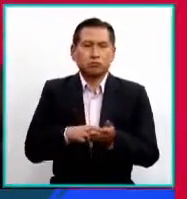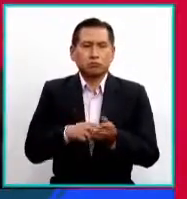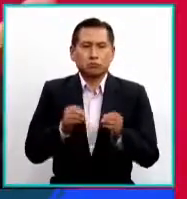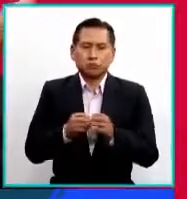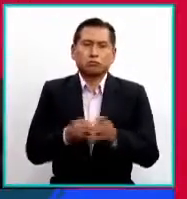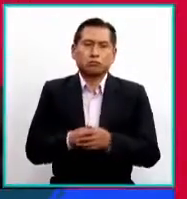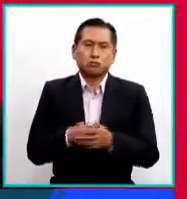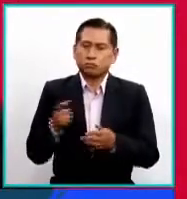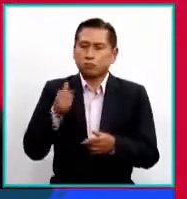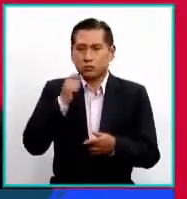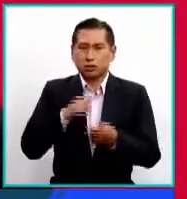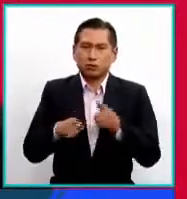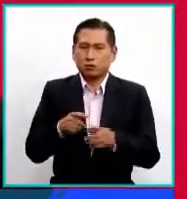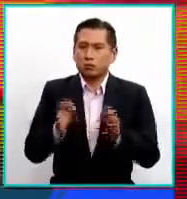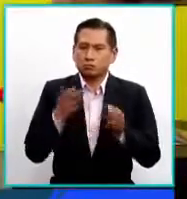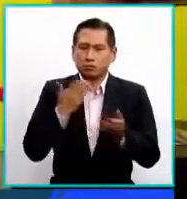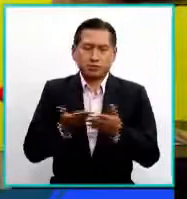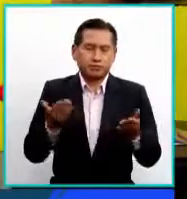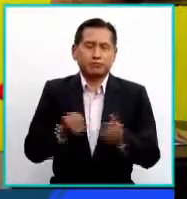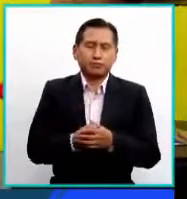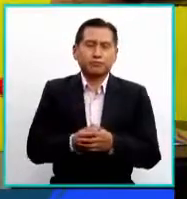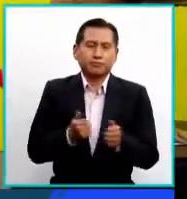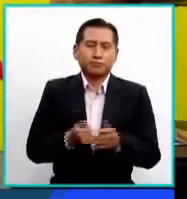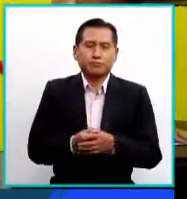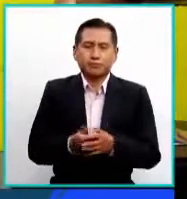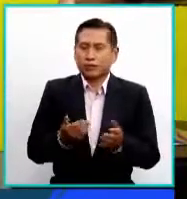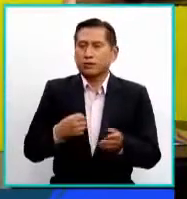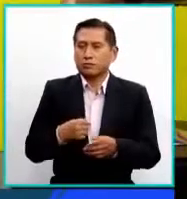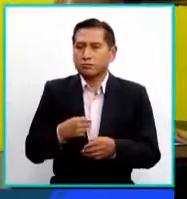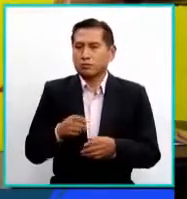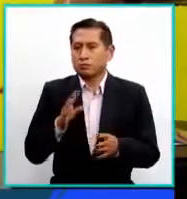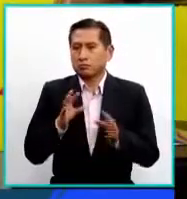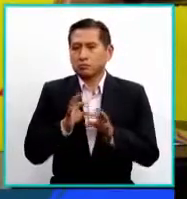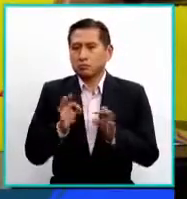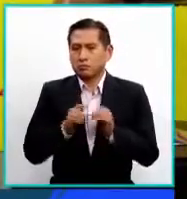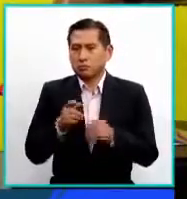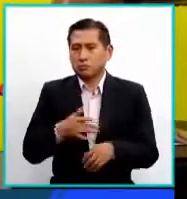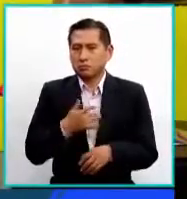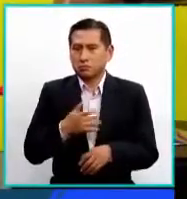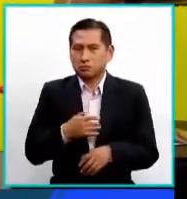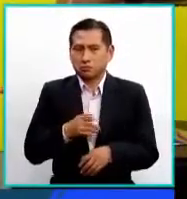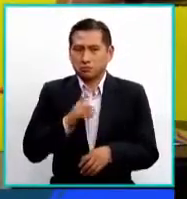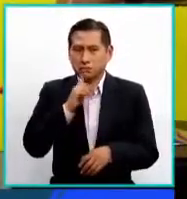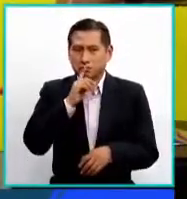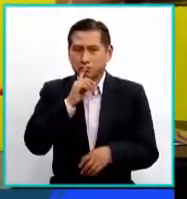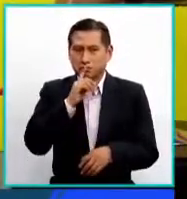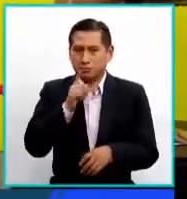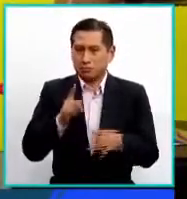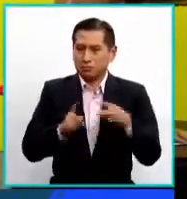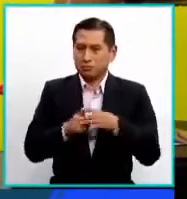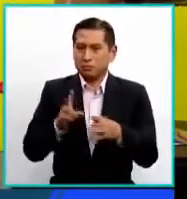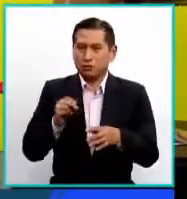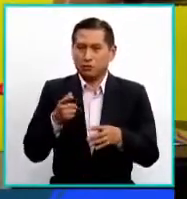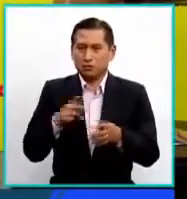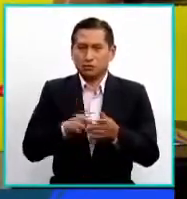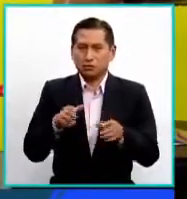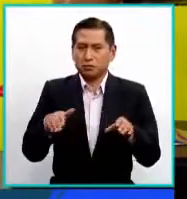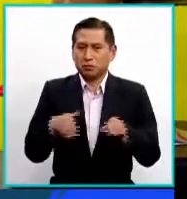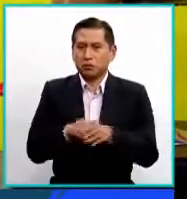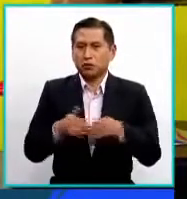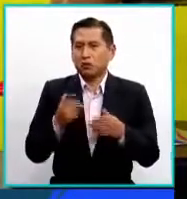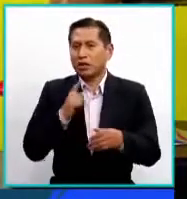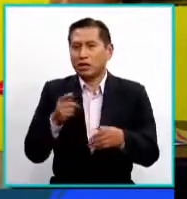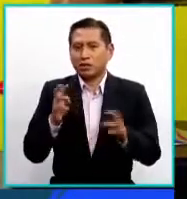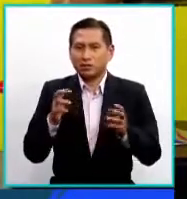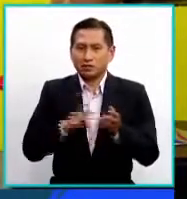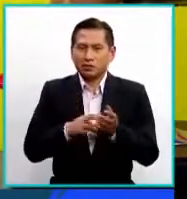amiga, hay que decir, pues, a todos los sentimientos, ¿no? Sí. Ok, ok. Bueno, no voy a seguir ahondando en sus sentimientos. No quiero que aparezca aquí una propuesta de matrimonio, yeah, por el